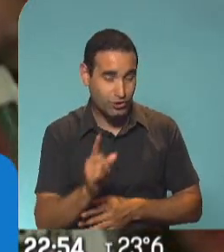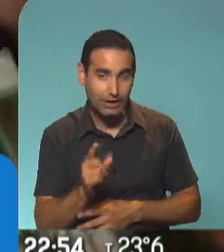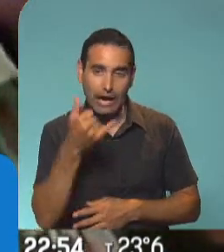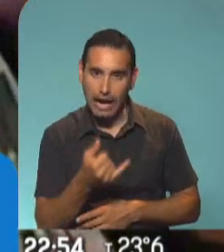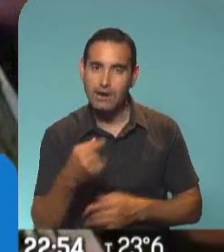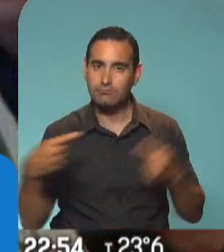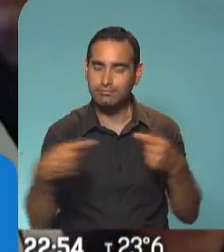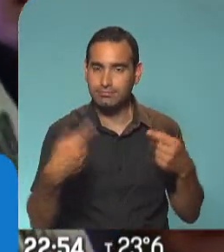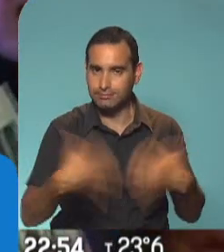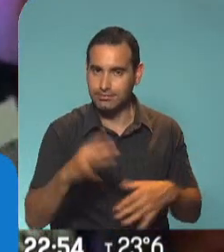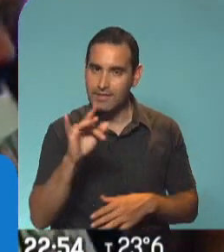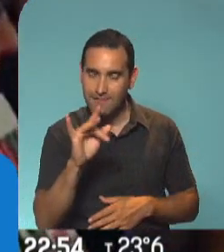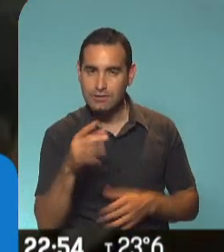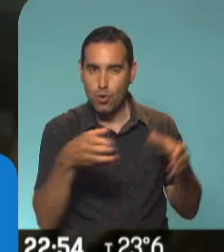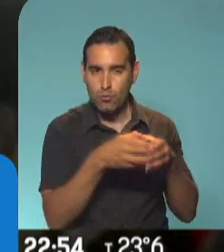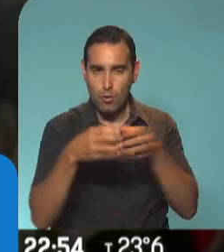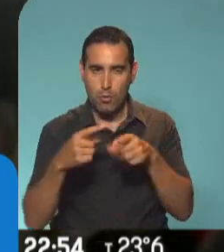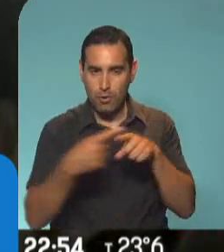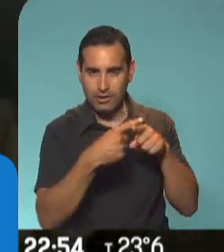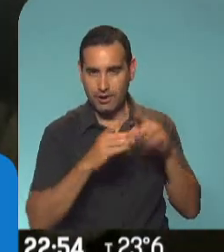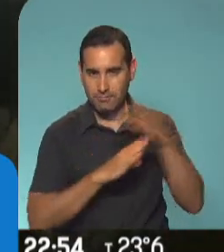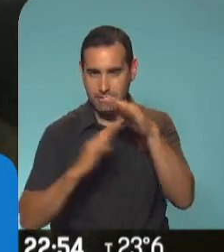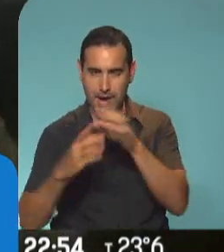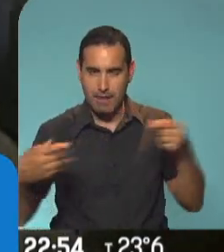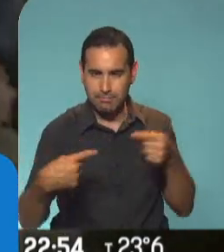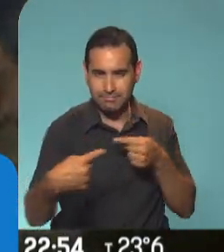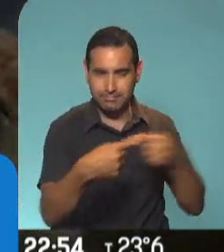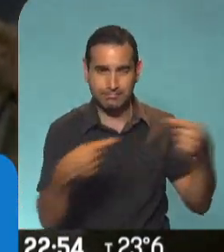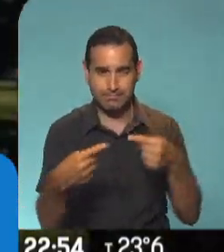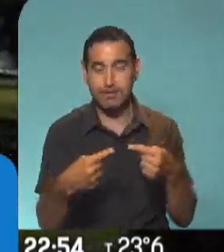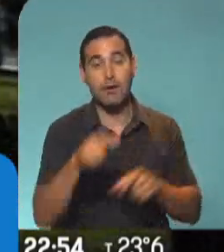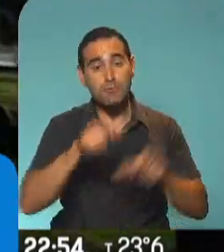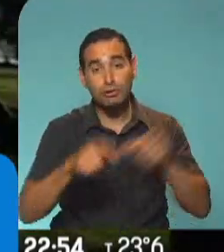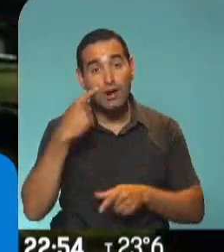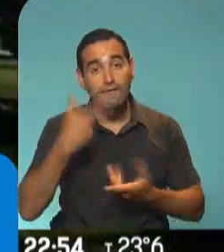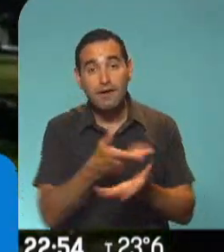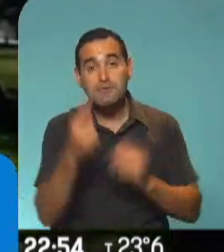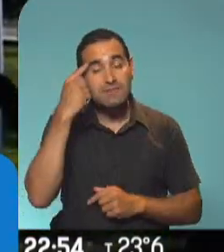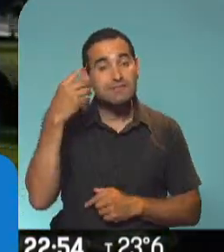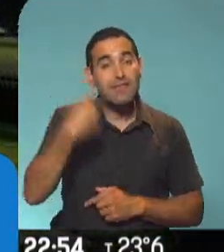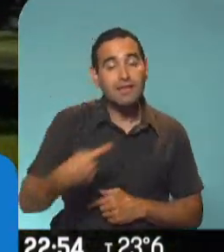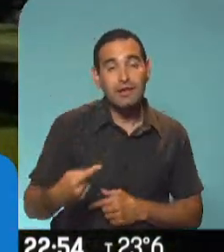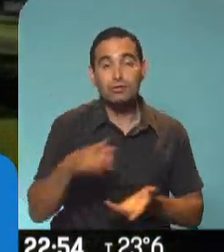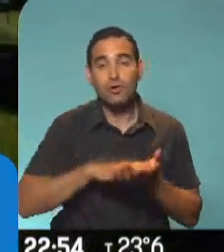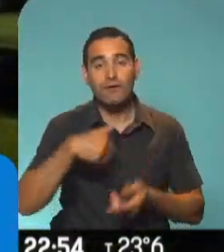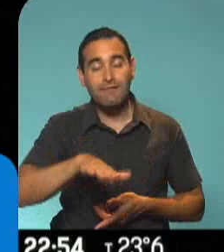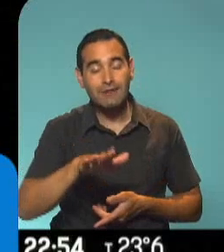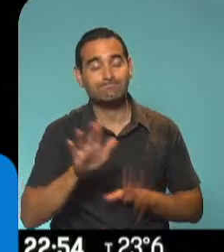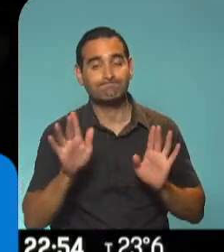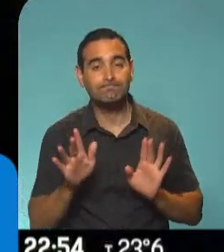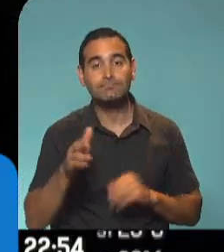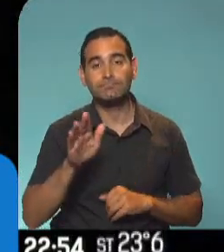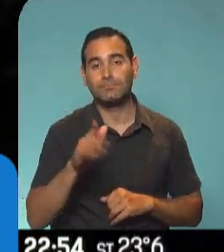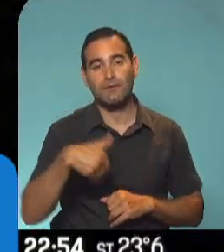dura batalla política entre los dos partidos que se librará en el terreno de la opinión pública y los medios para intentar cambiar una suerte que